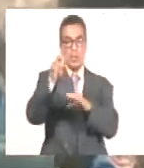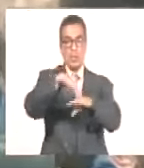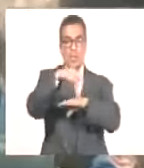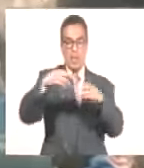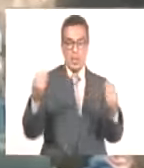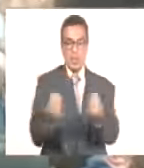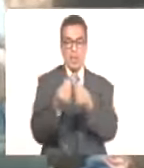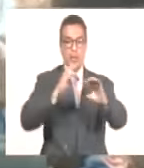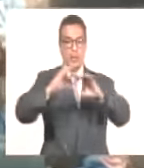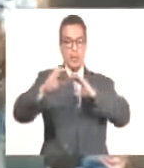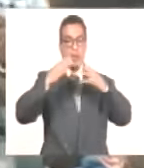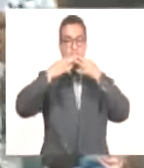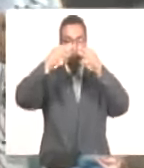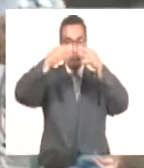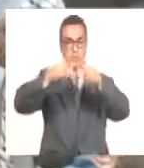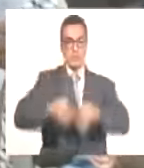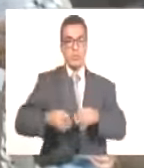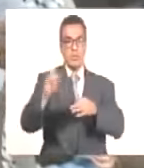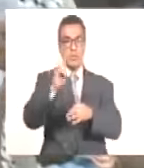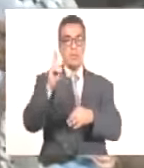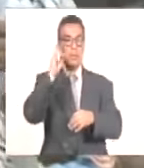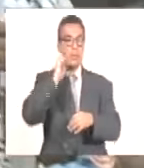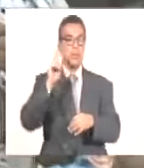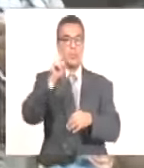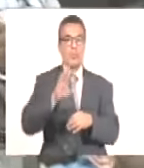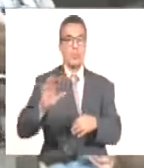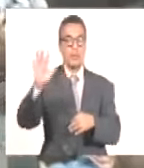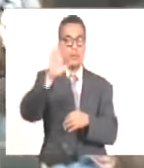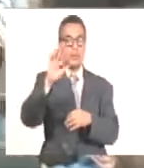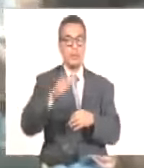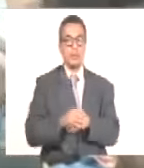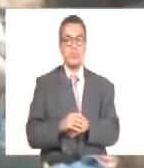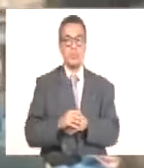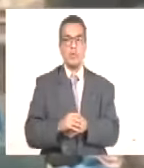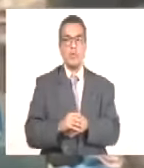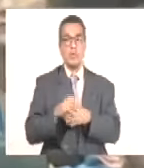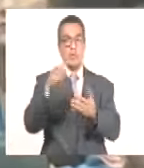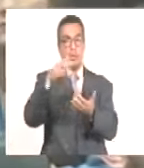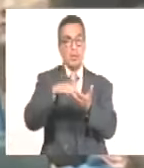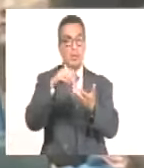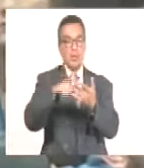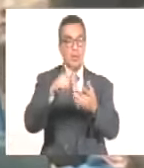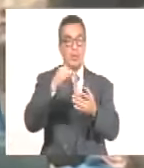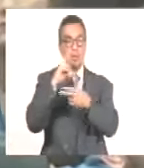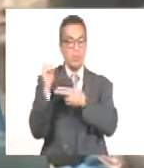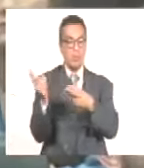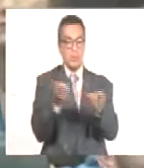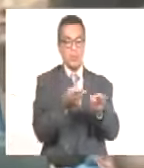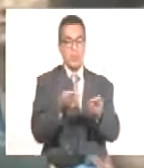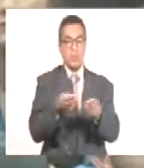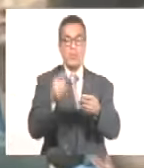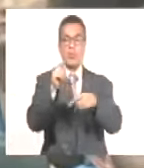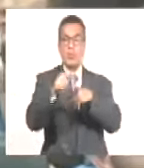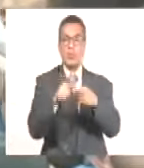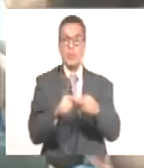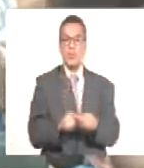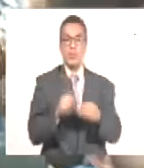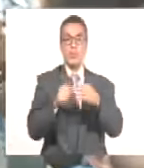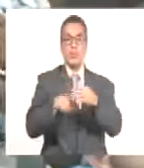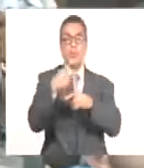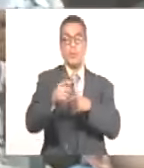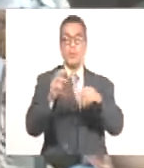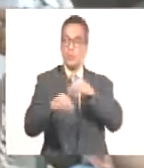el comunicado oficial de la República Bolivariana de Venezuela, que desde la Cancillería nos invita a abogar por la